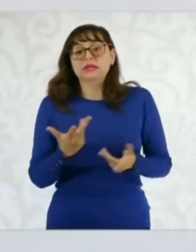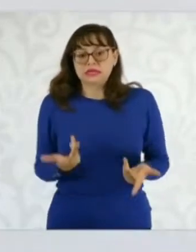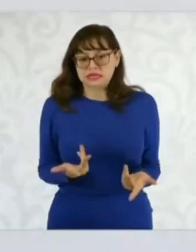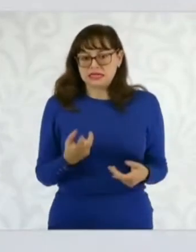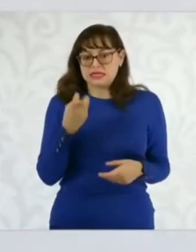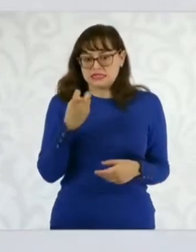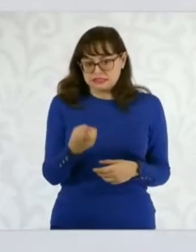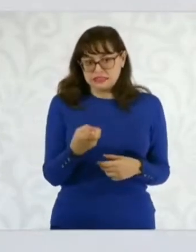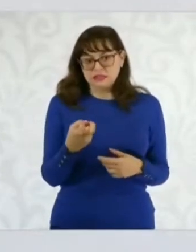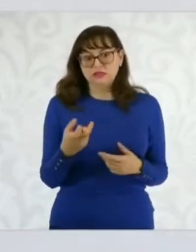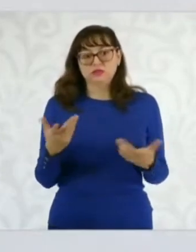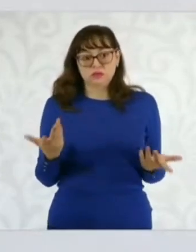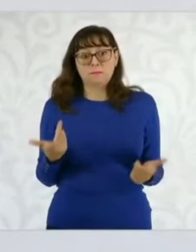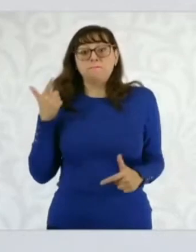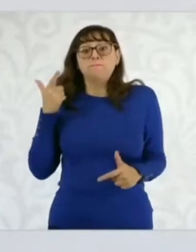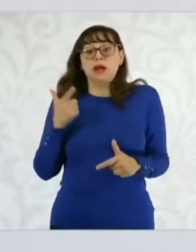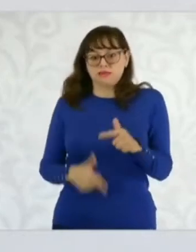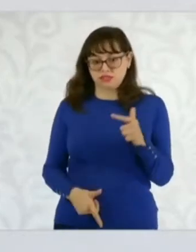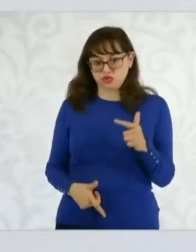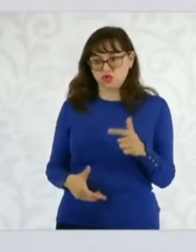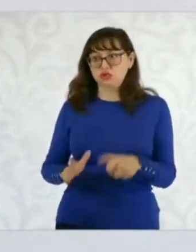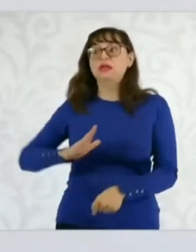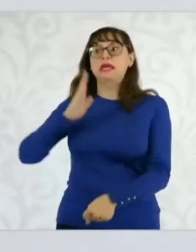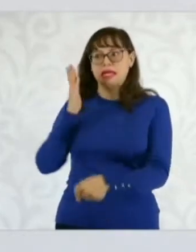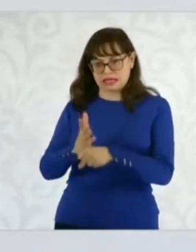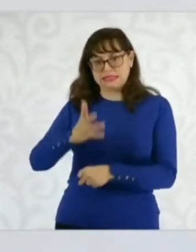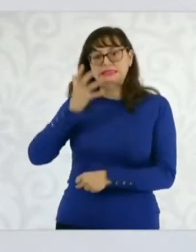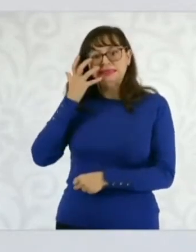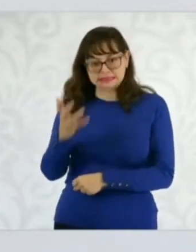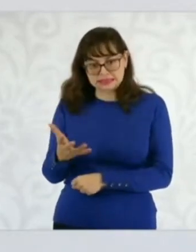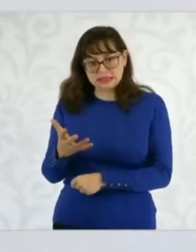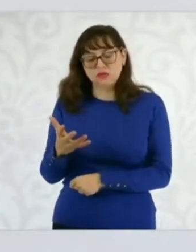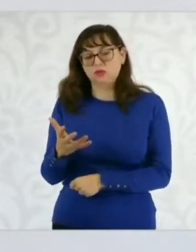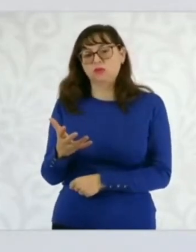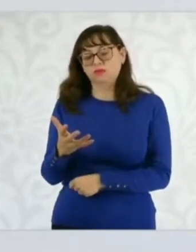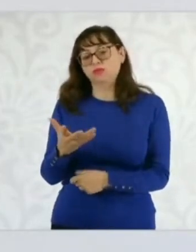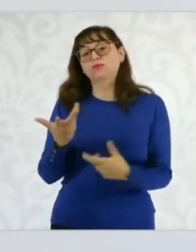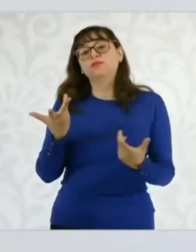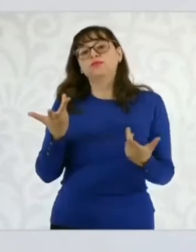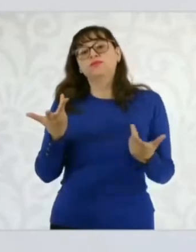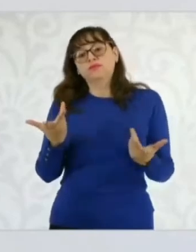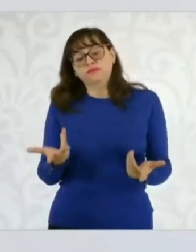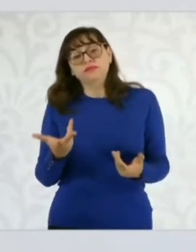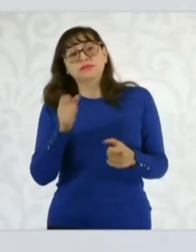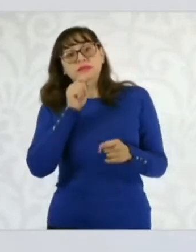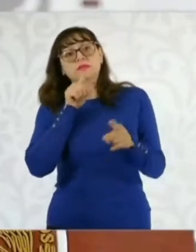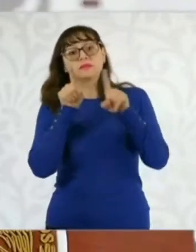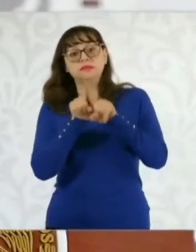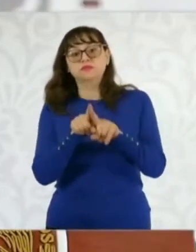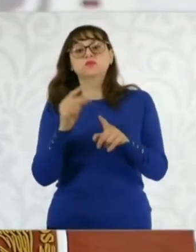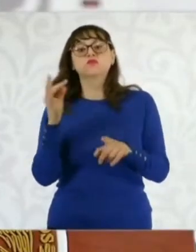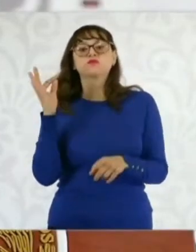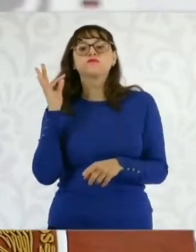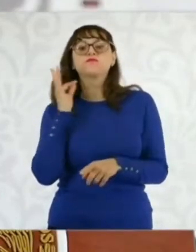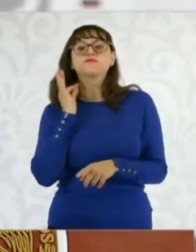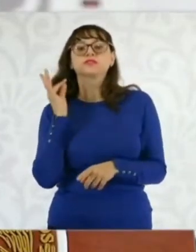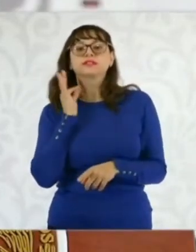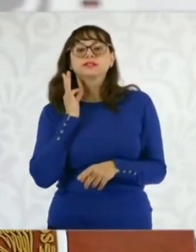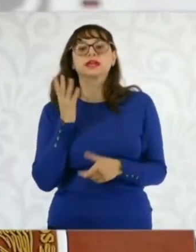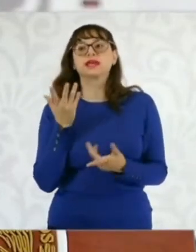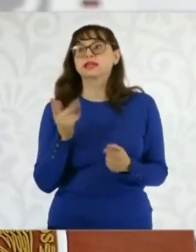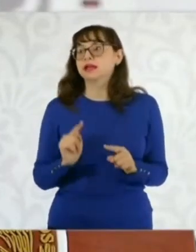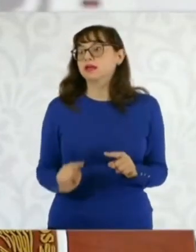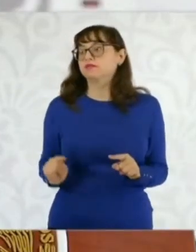ver con la prevención y la cero impunidad. Y eso tiene que ver con que queremos que en todas las fiscalías de los